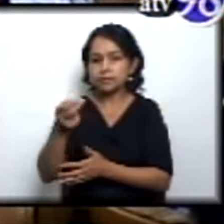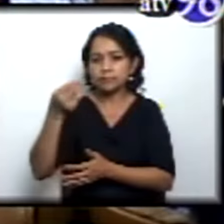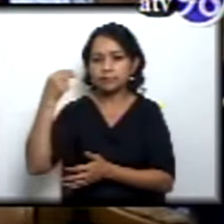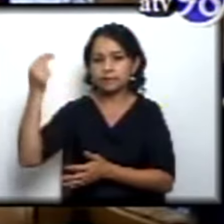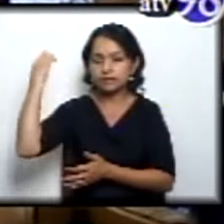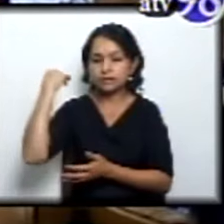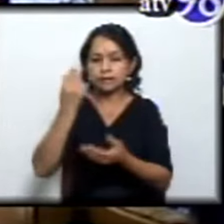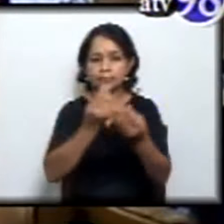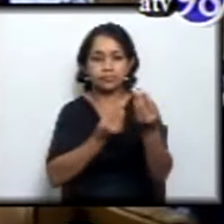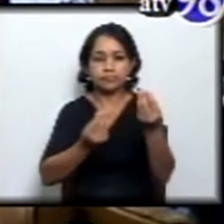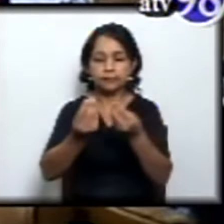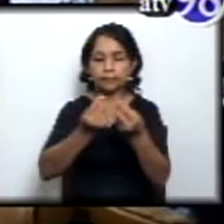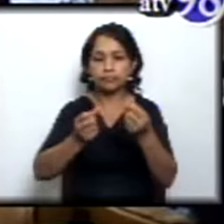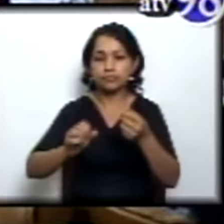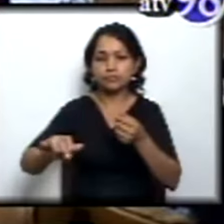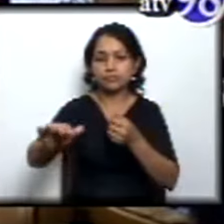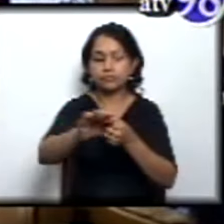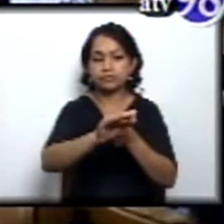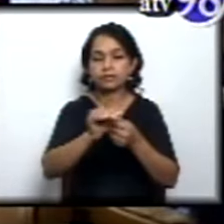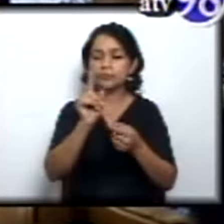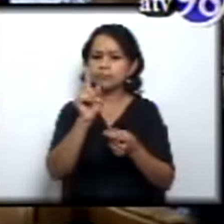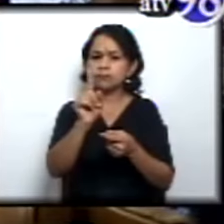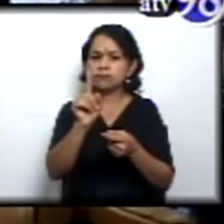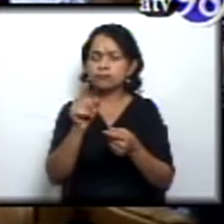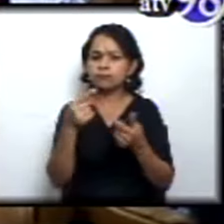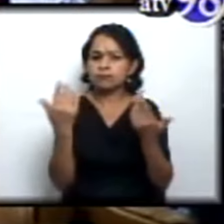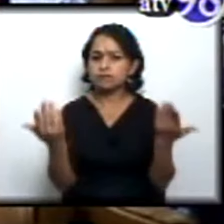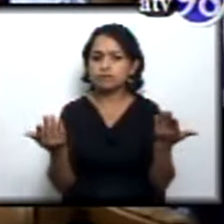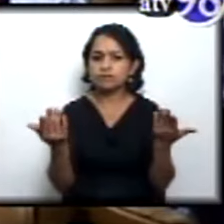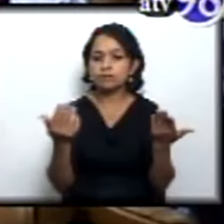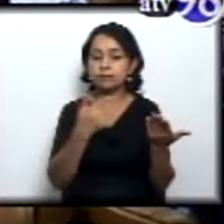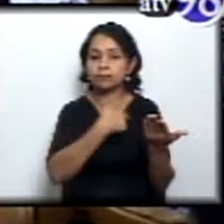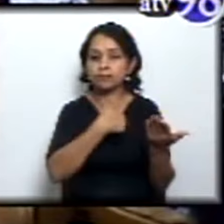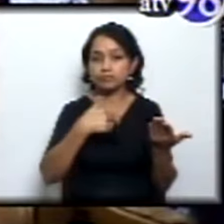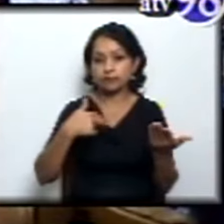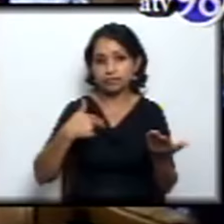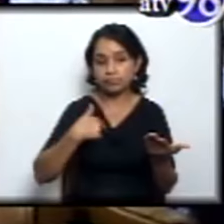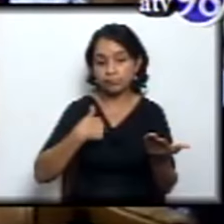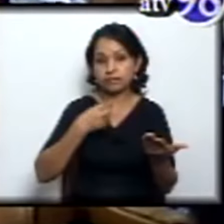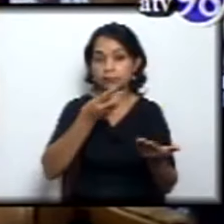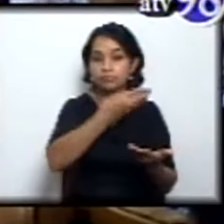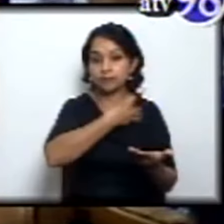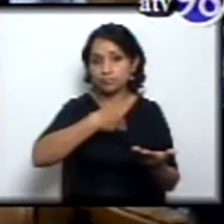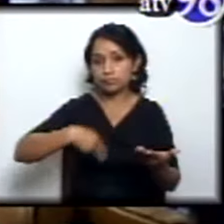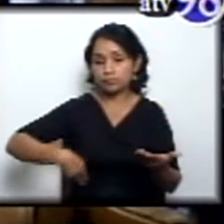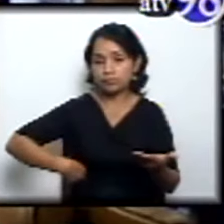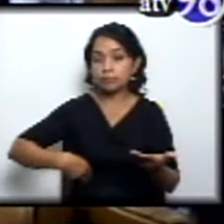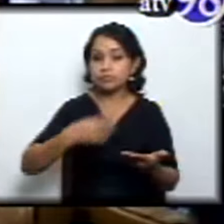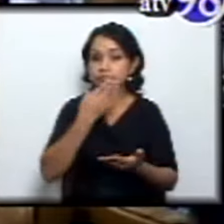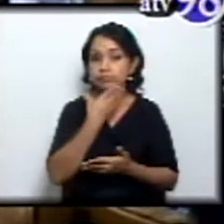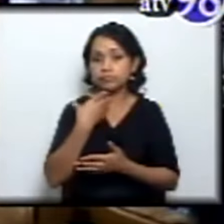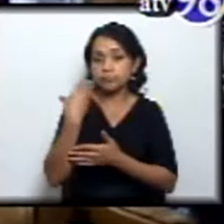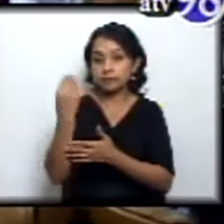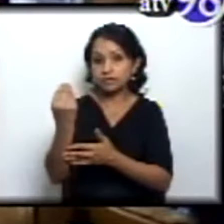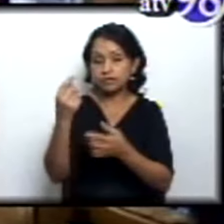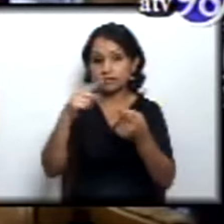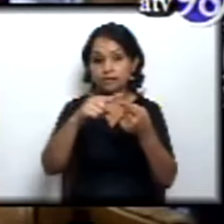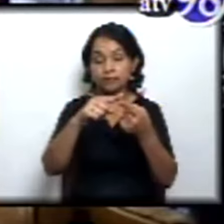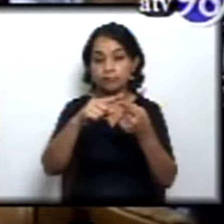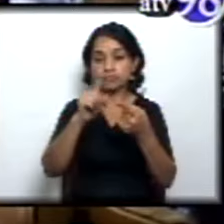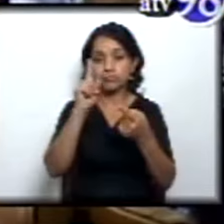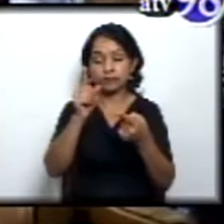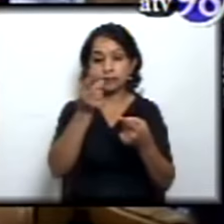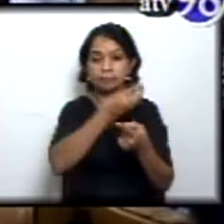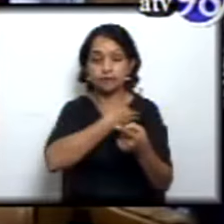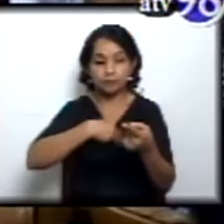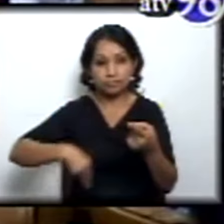y sociales. Uno de ellos es que crear un ministerio para la juventud y un ministerio para la mujer